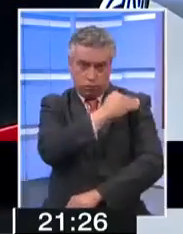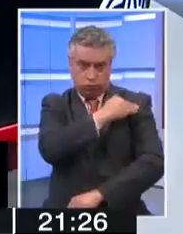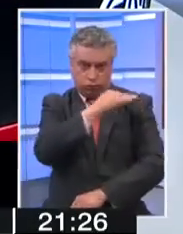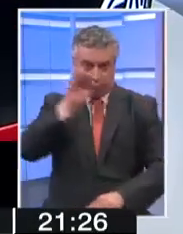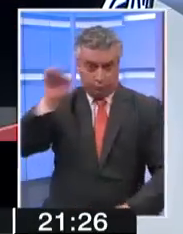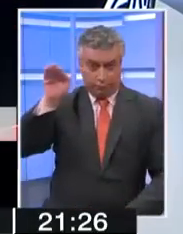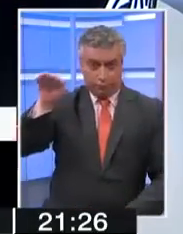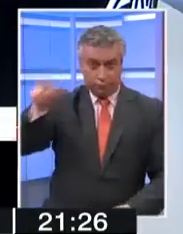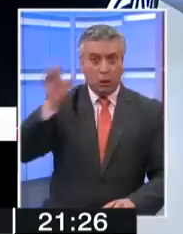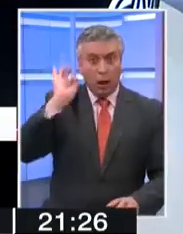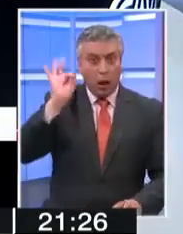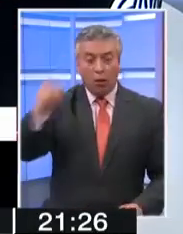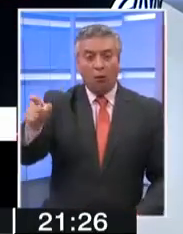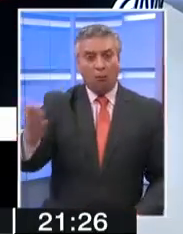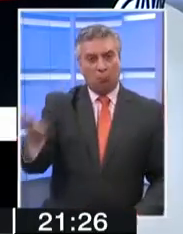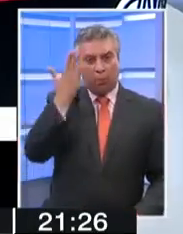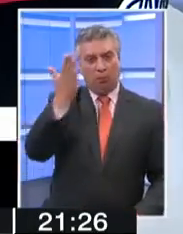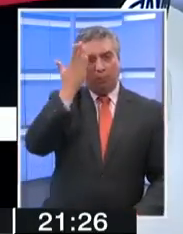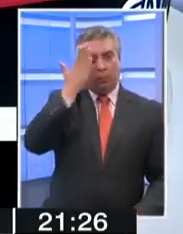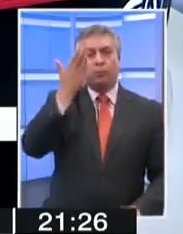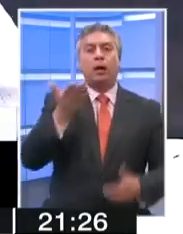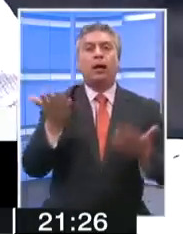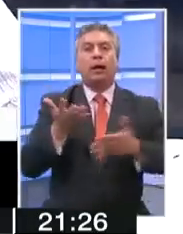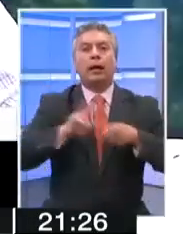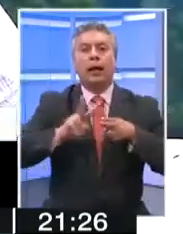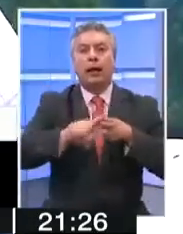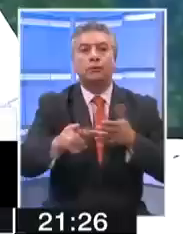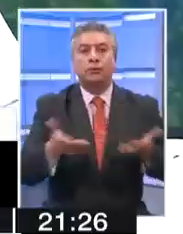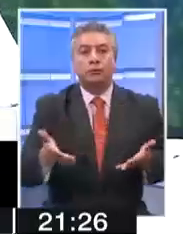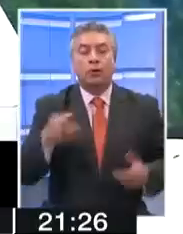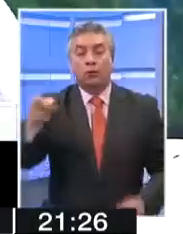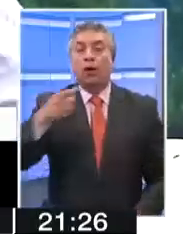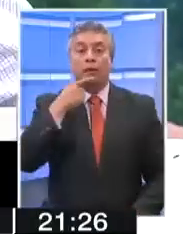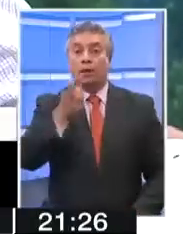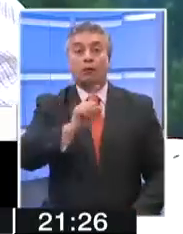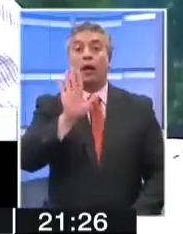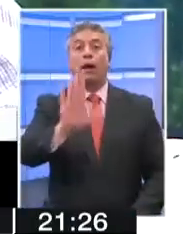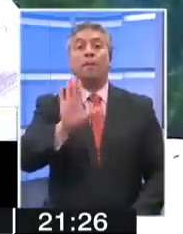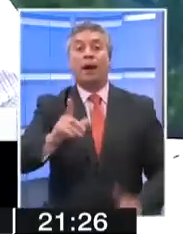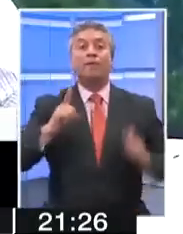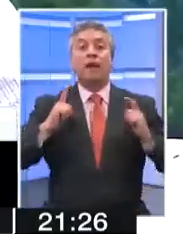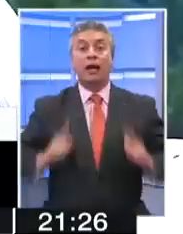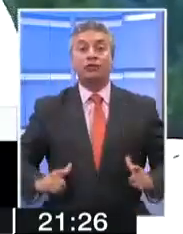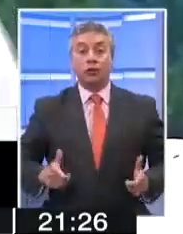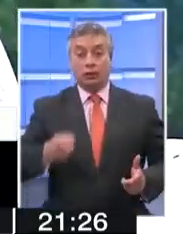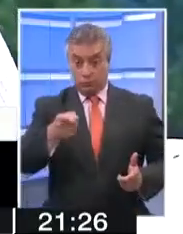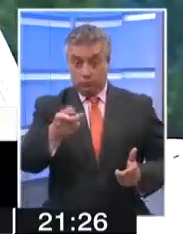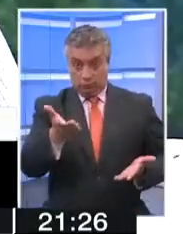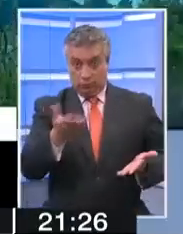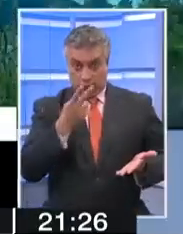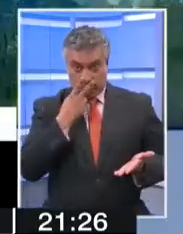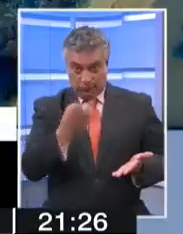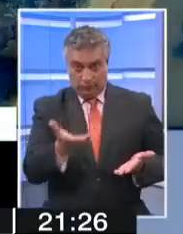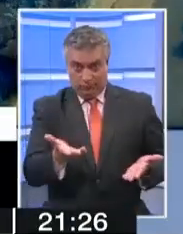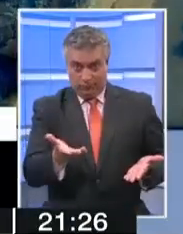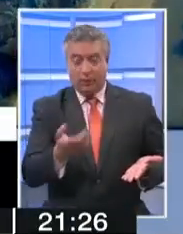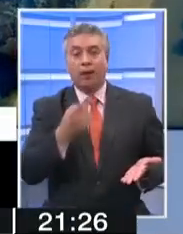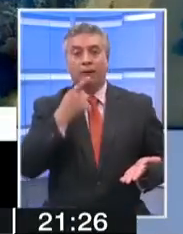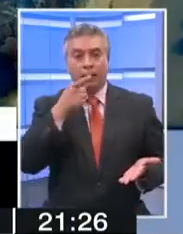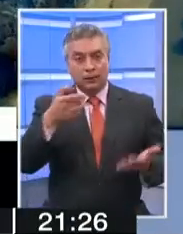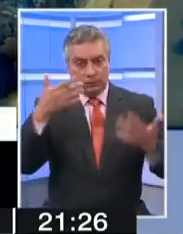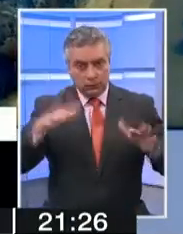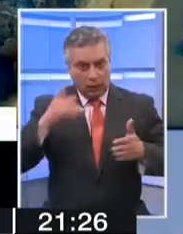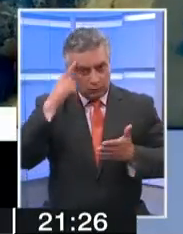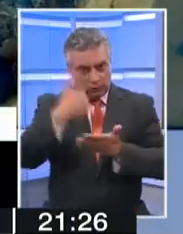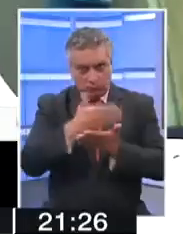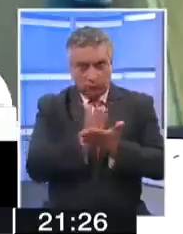No se la dan. ¿Qué hicieron ustedes después de eso? ¿Qué ibas a hacer tú si te responden que te esperas que llegue de vacaciones? Ahí está el ejercicio. ¿Y se planificaron a nivel